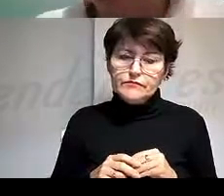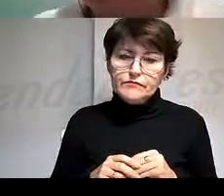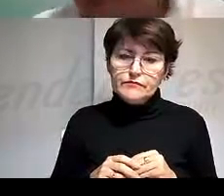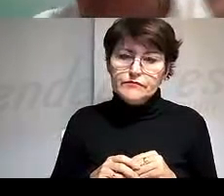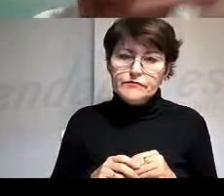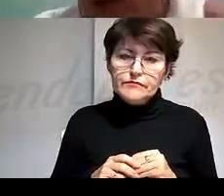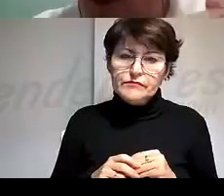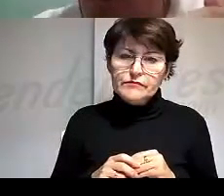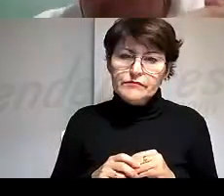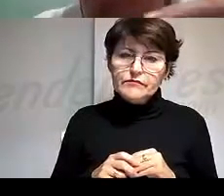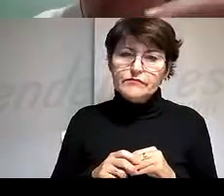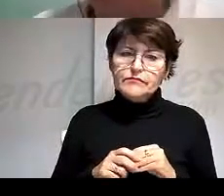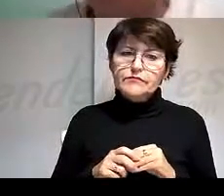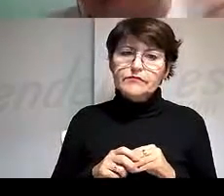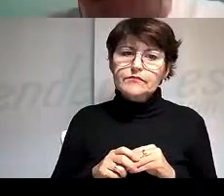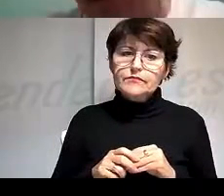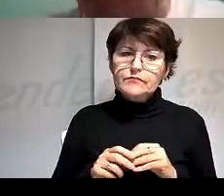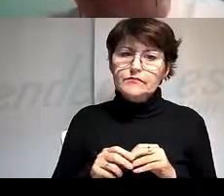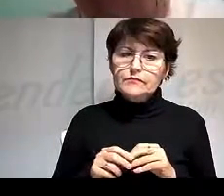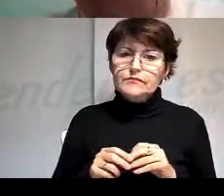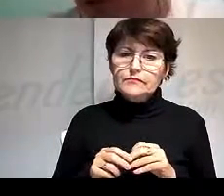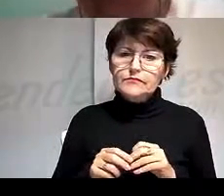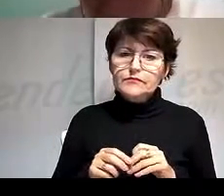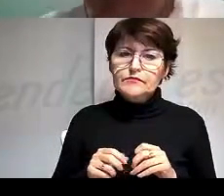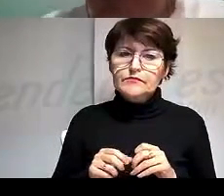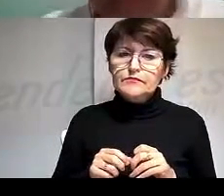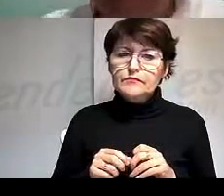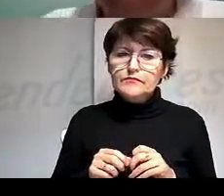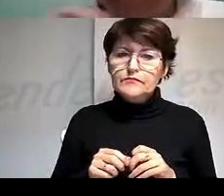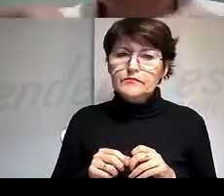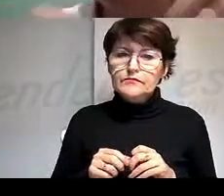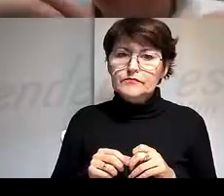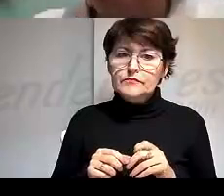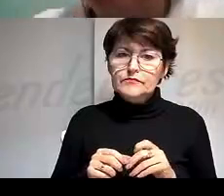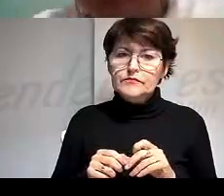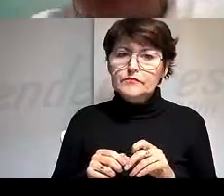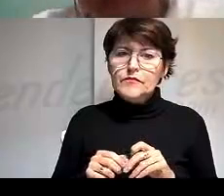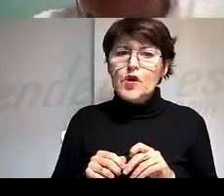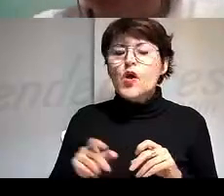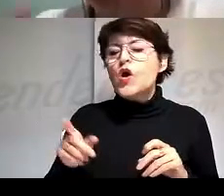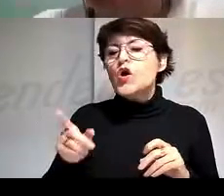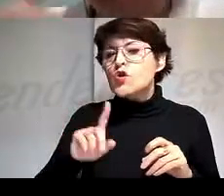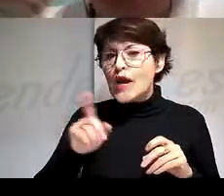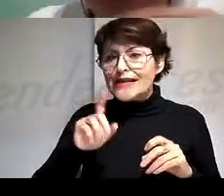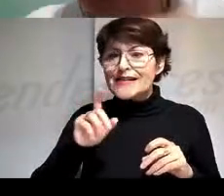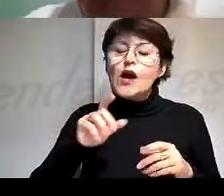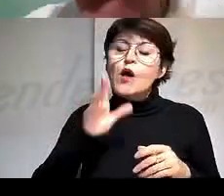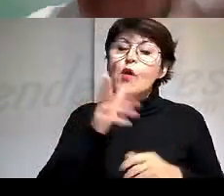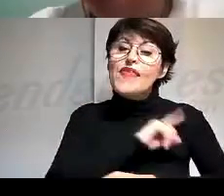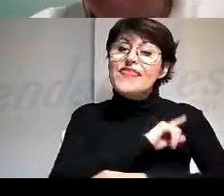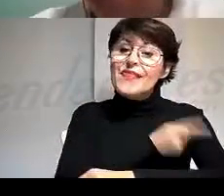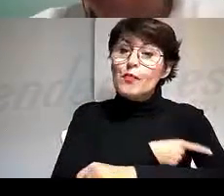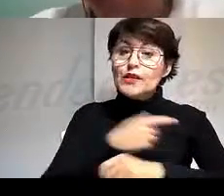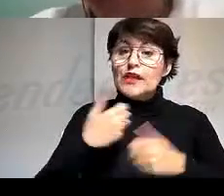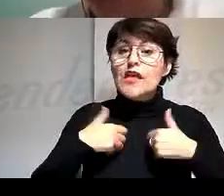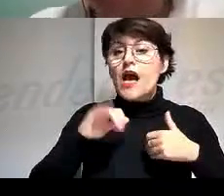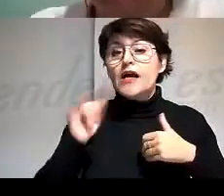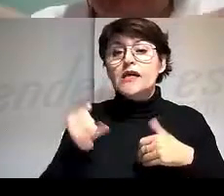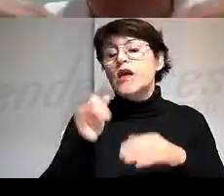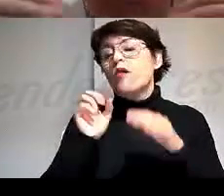veíamos antes, por lo tanto hay un aumento de melatonina, por lo tanto vamos a dormir mejor. Quiero decir que no es simplemente que estemos cansados y que cojamos la cama y nos